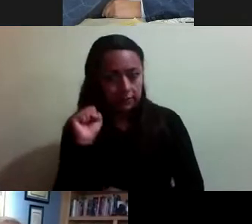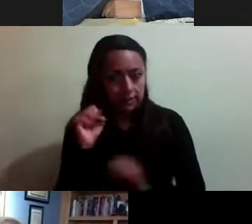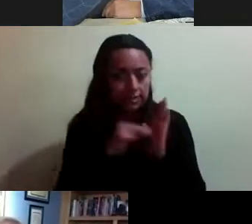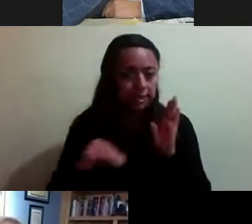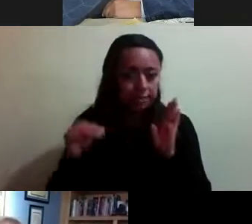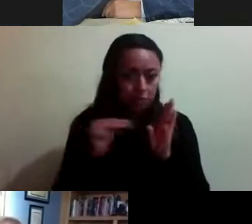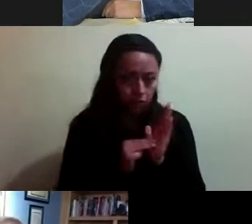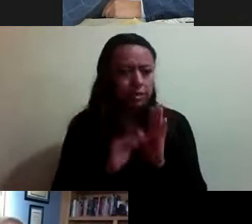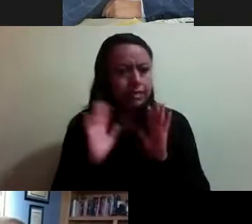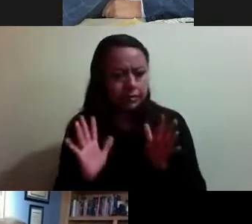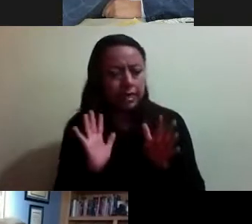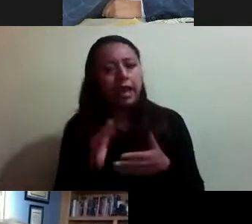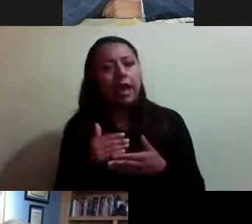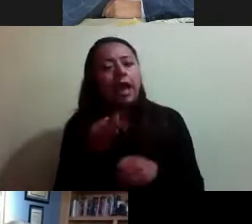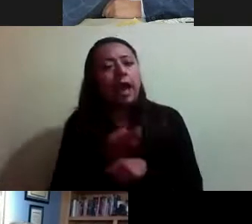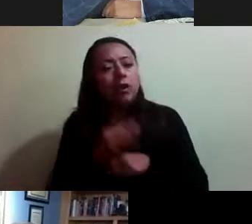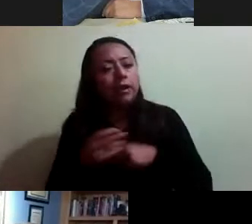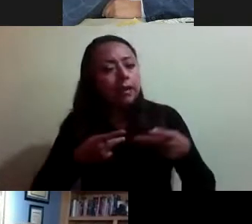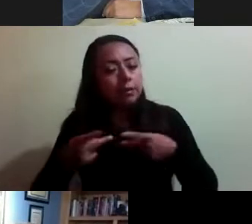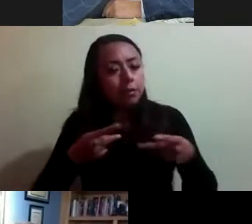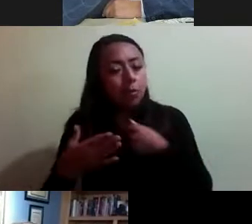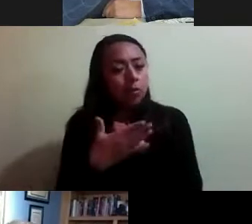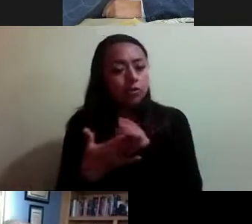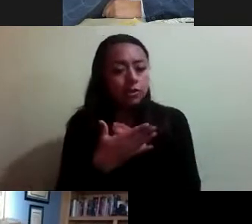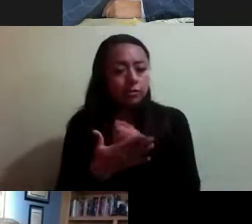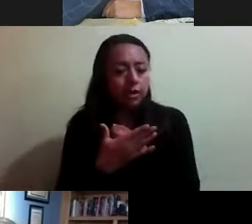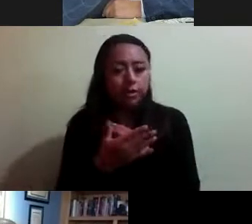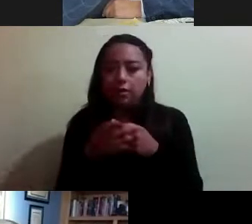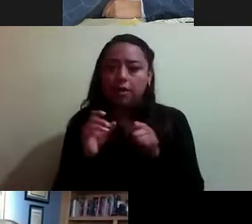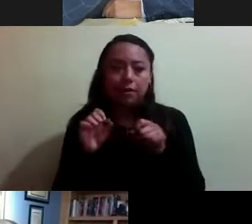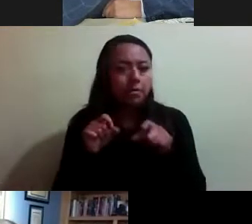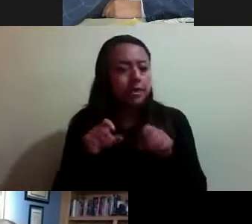tiene previsto que van a seguir con la misma forma de